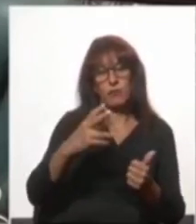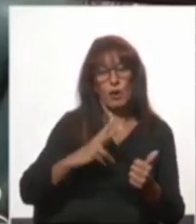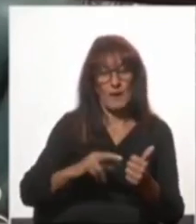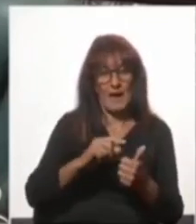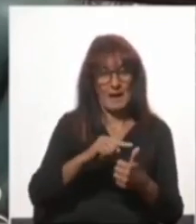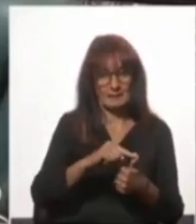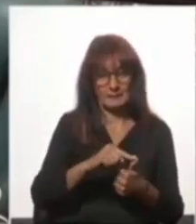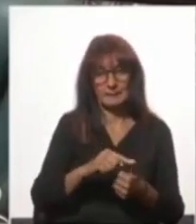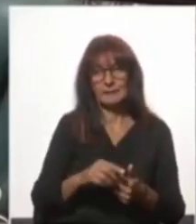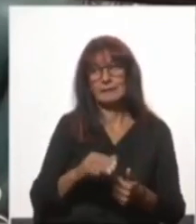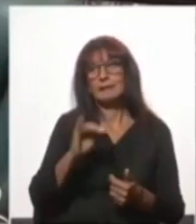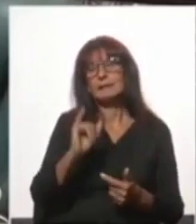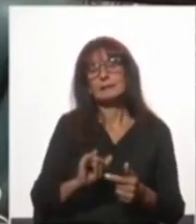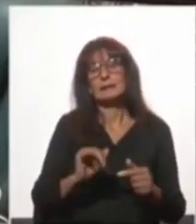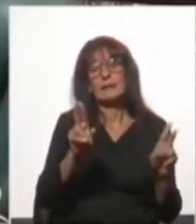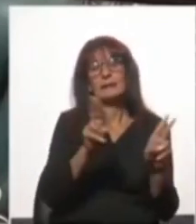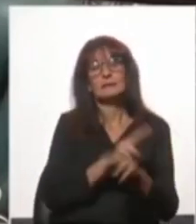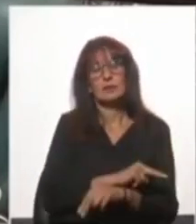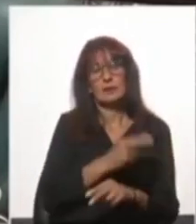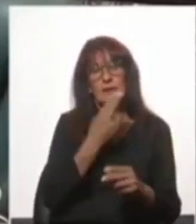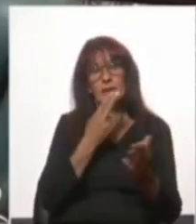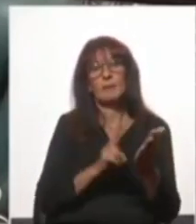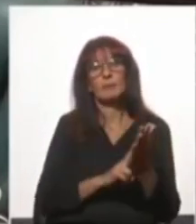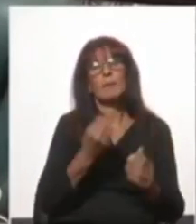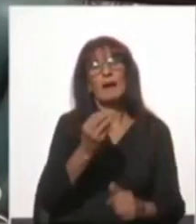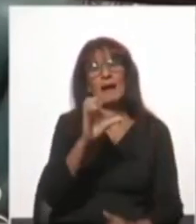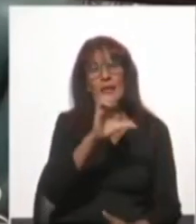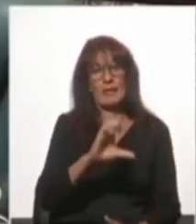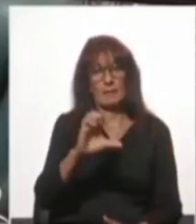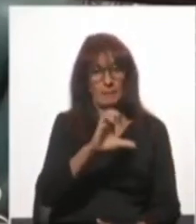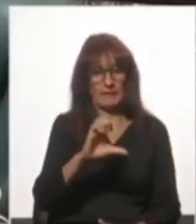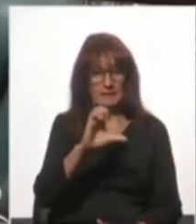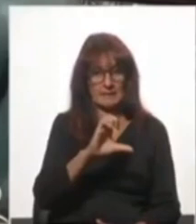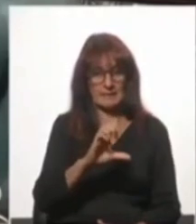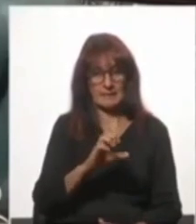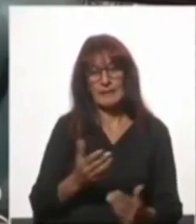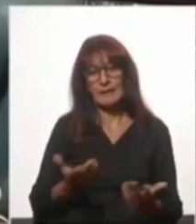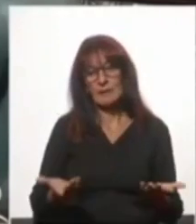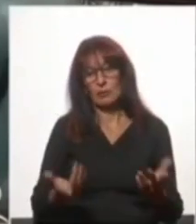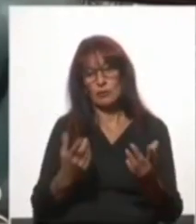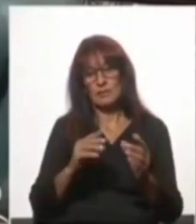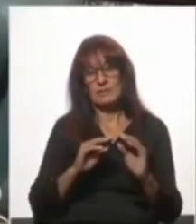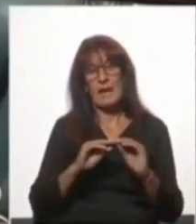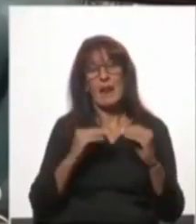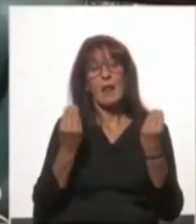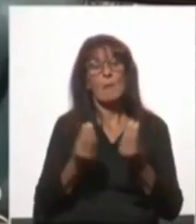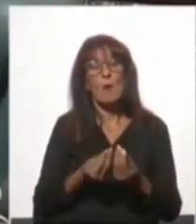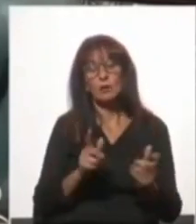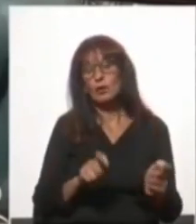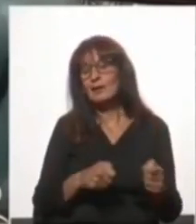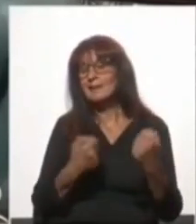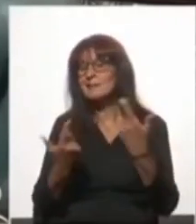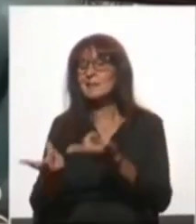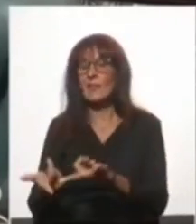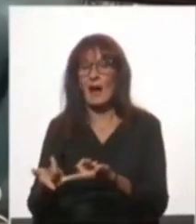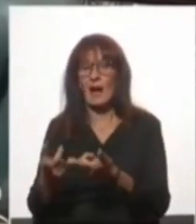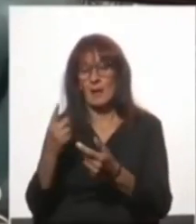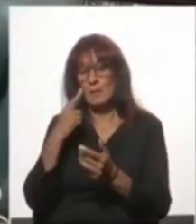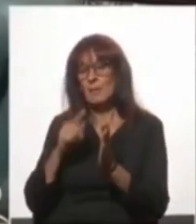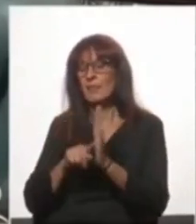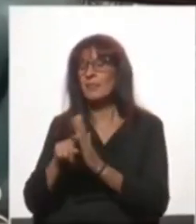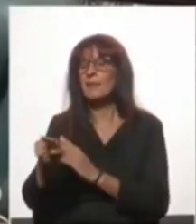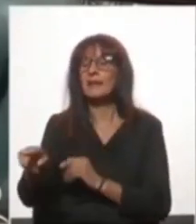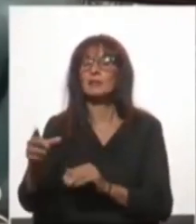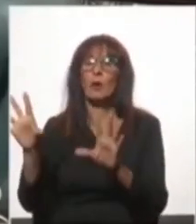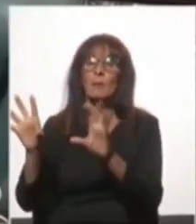en exoneraciones tributarias para empresas. Y es bastante menor el monto que se vuelca para la asistencia directa a los sectores